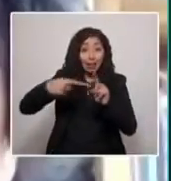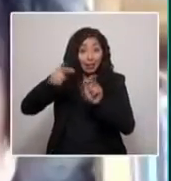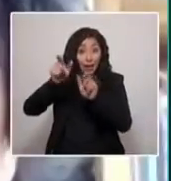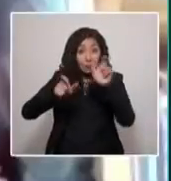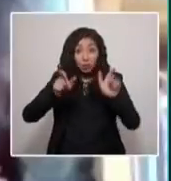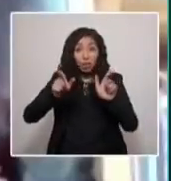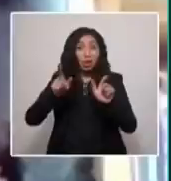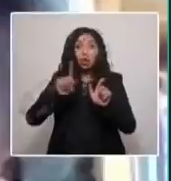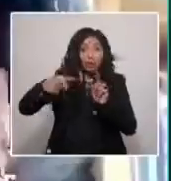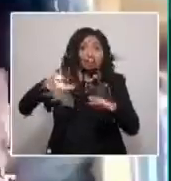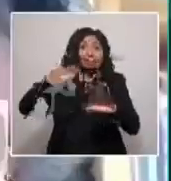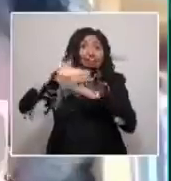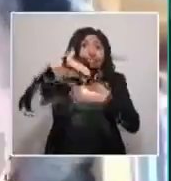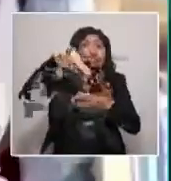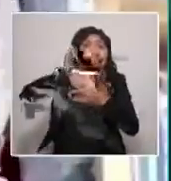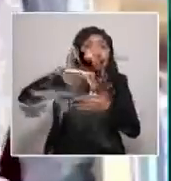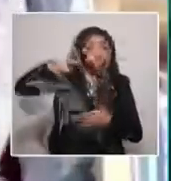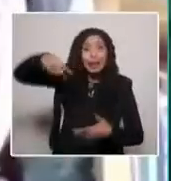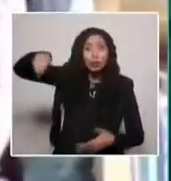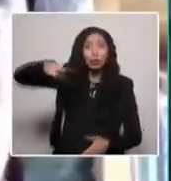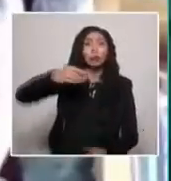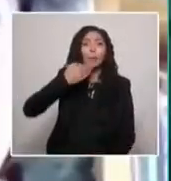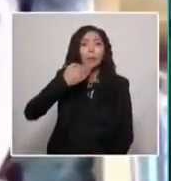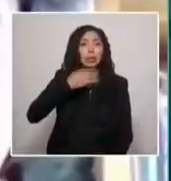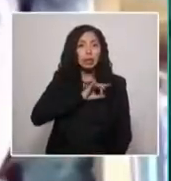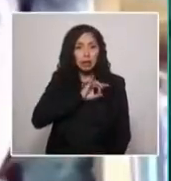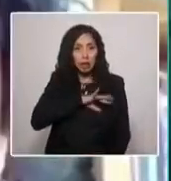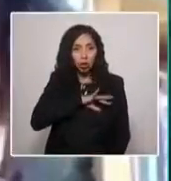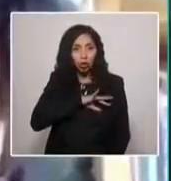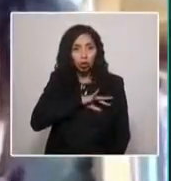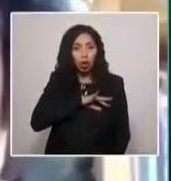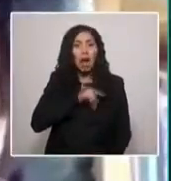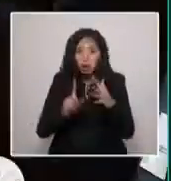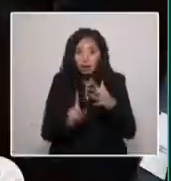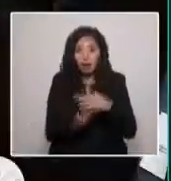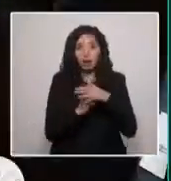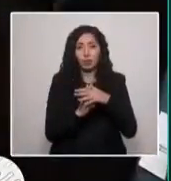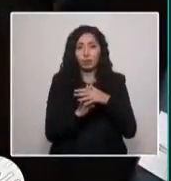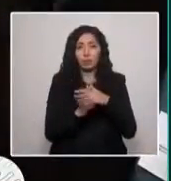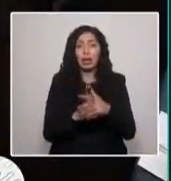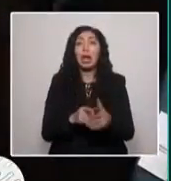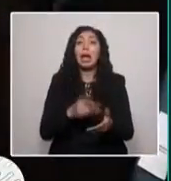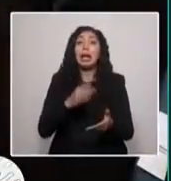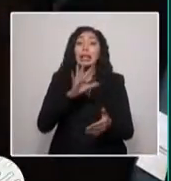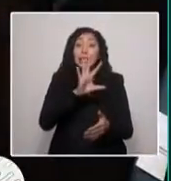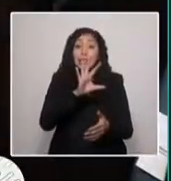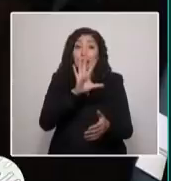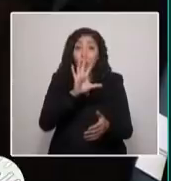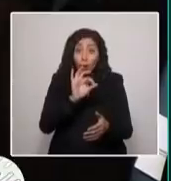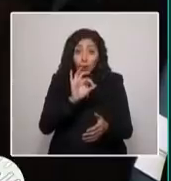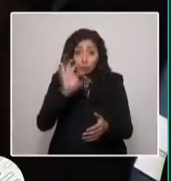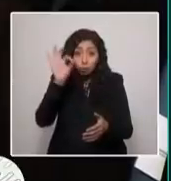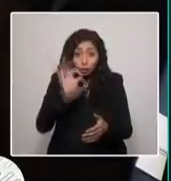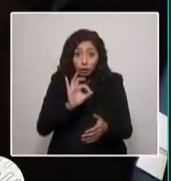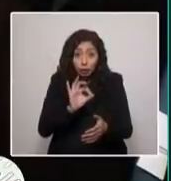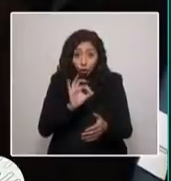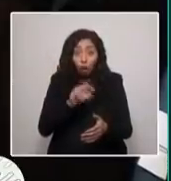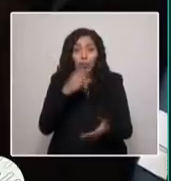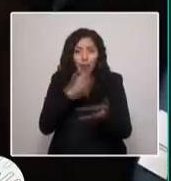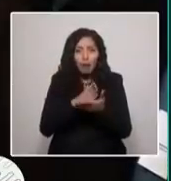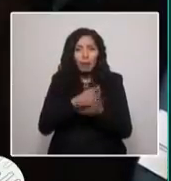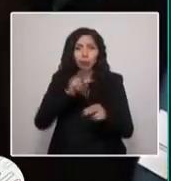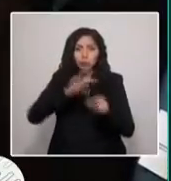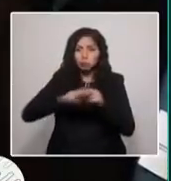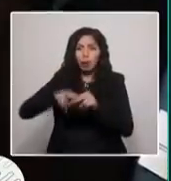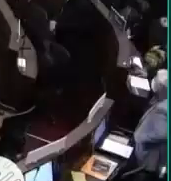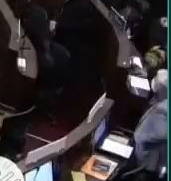que esa crítica no contribuyó al clima interno. Creo que lo más importante que ha pasado esta semana en la convención, además